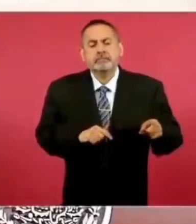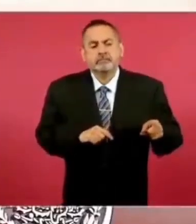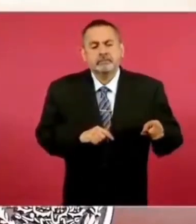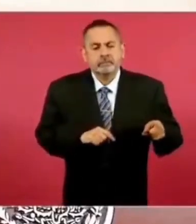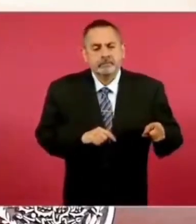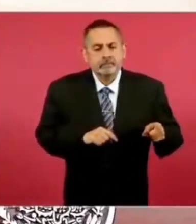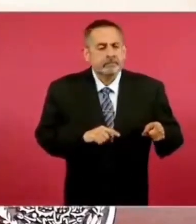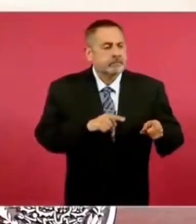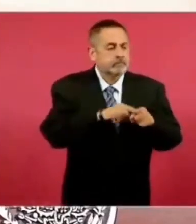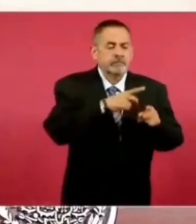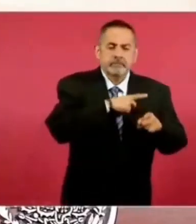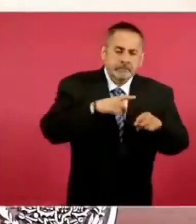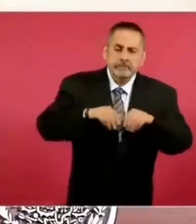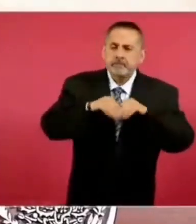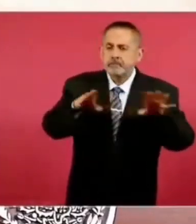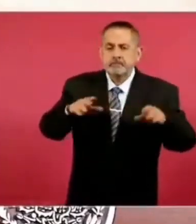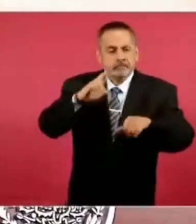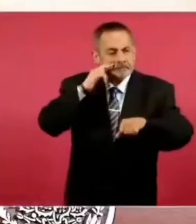pública de una u otra manera.